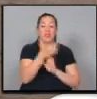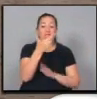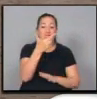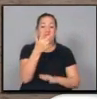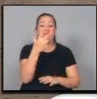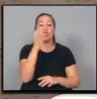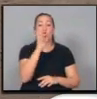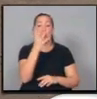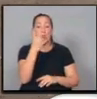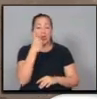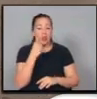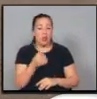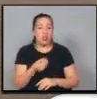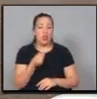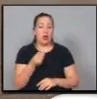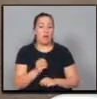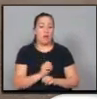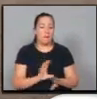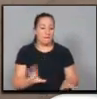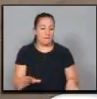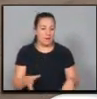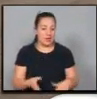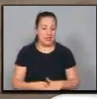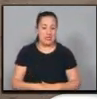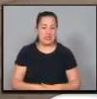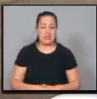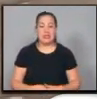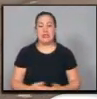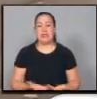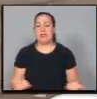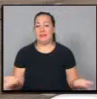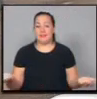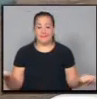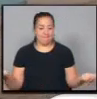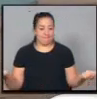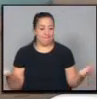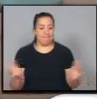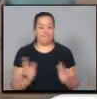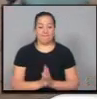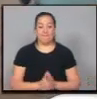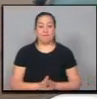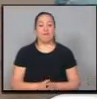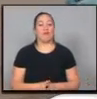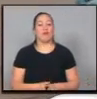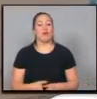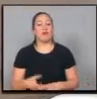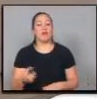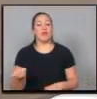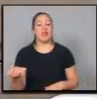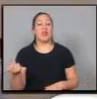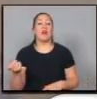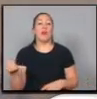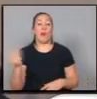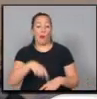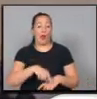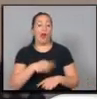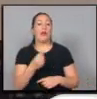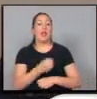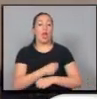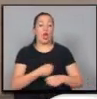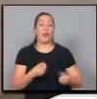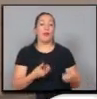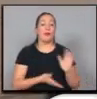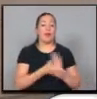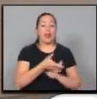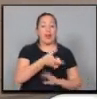realmente no la pegaste. No. Y bueno, qué sé yo. Son los riesgos. Vas a volver con algunos kilitos de más, porque cafecito, y